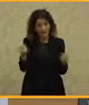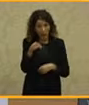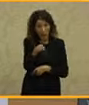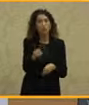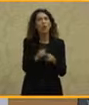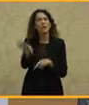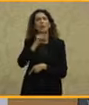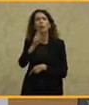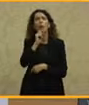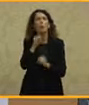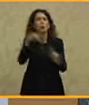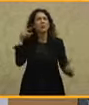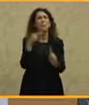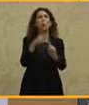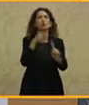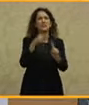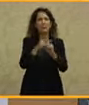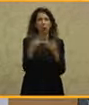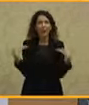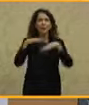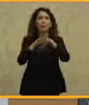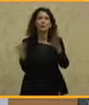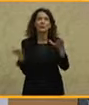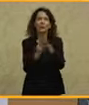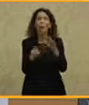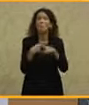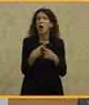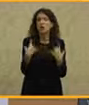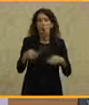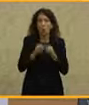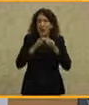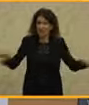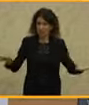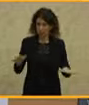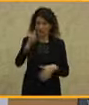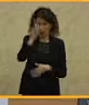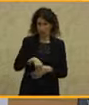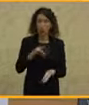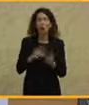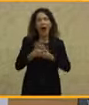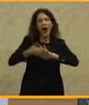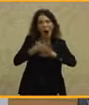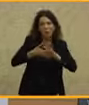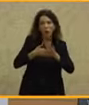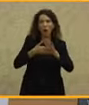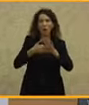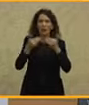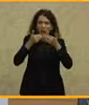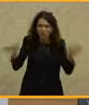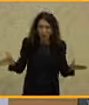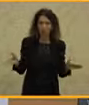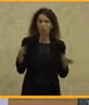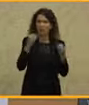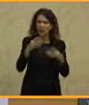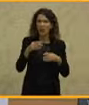se entienda desde un enfoque positivo, inclusivo y normalizador. Se debería poder hablar abiertamente y con